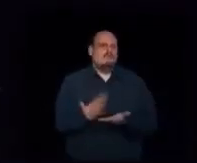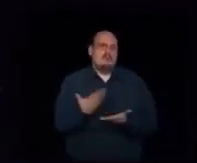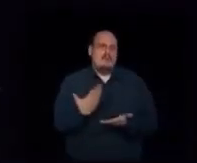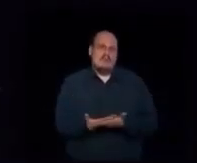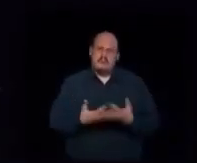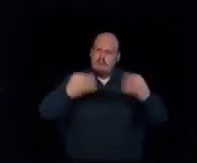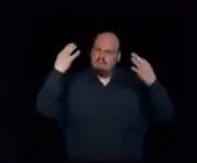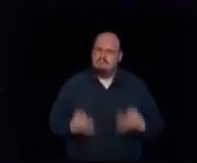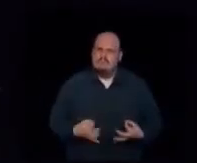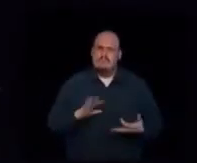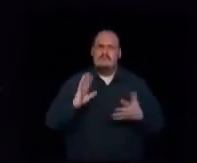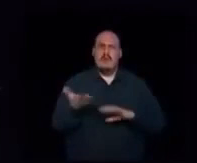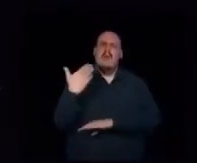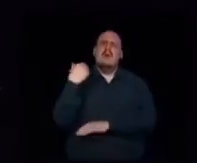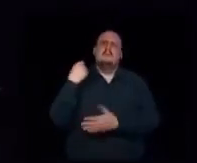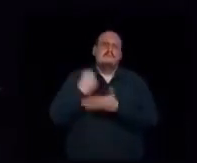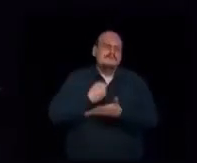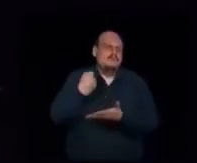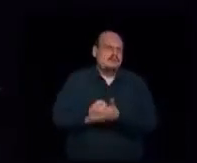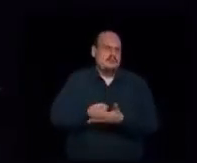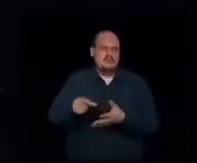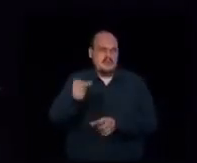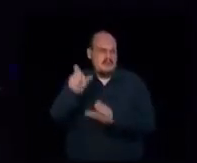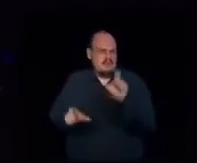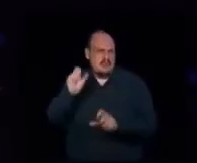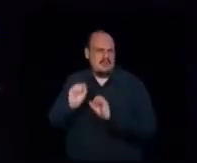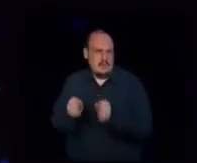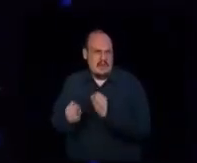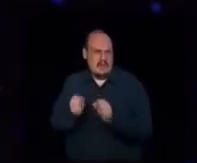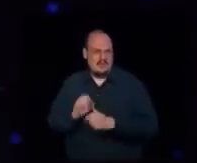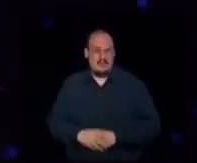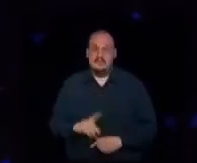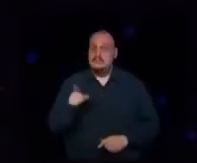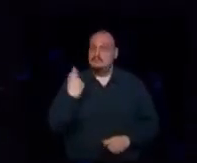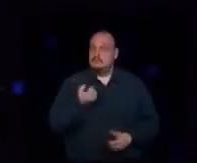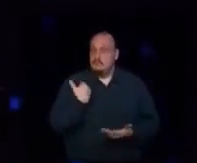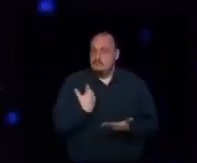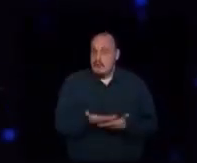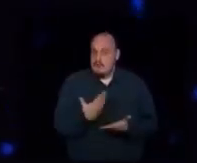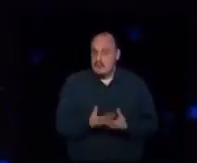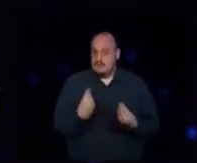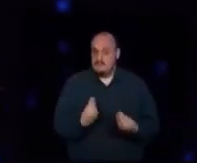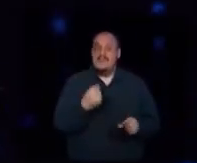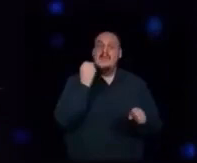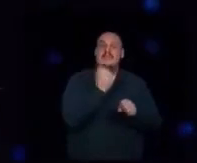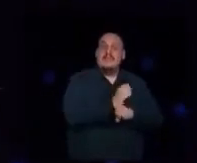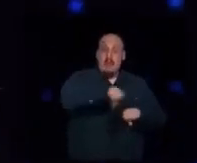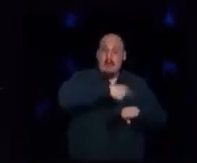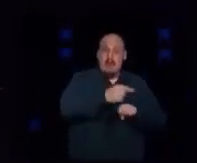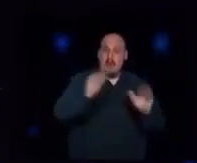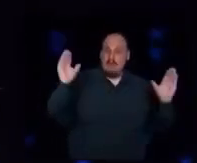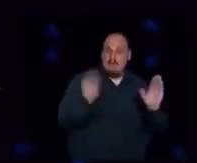para unir tras una bandera de lucha a la clase trabajadora. Nosotros proponemos reducir la jornada laboral